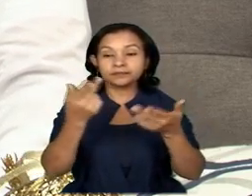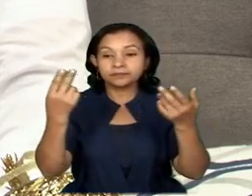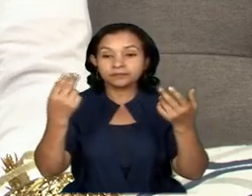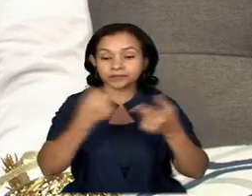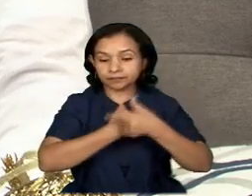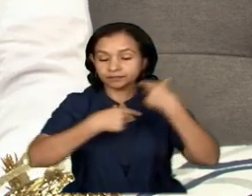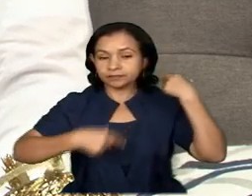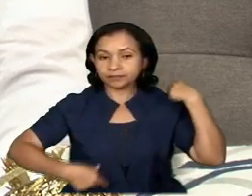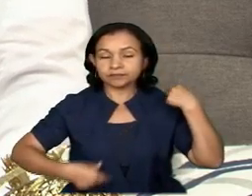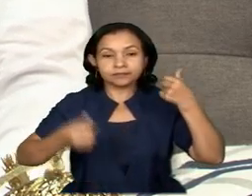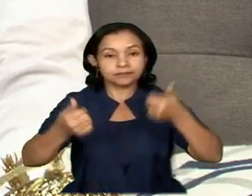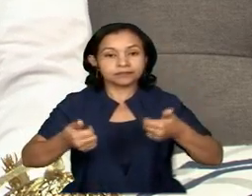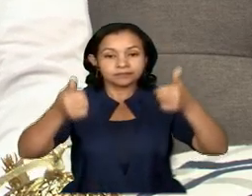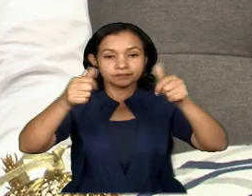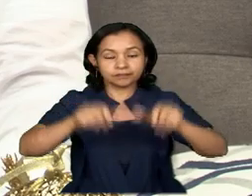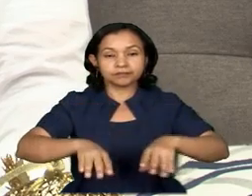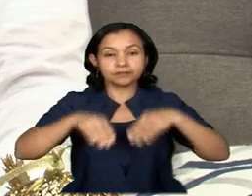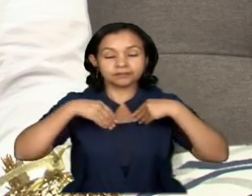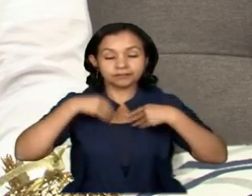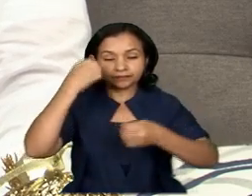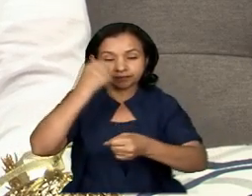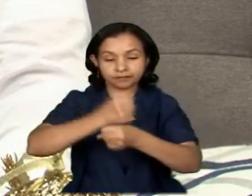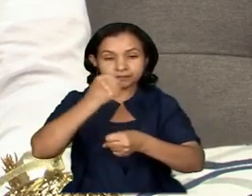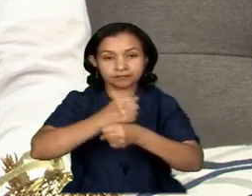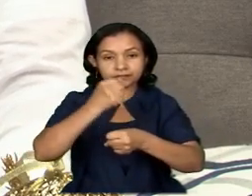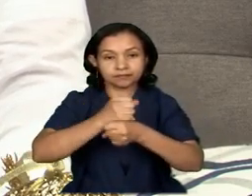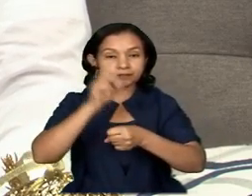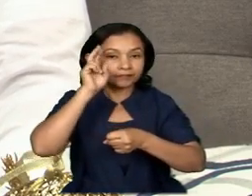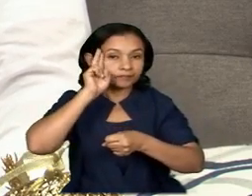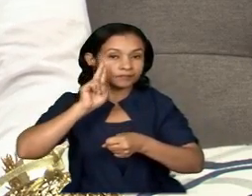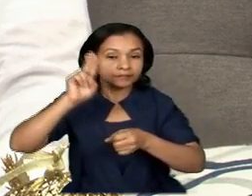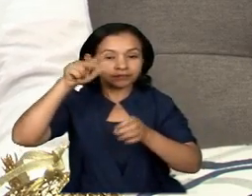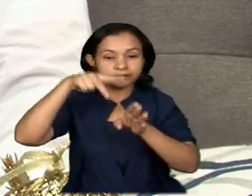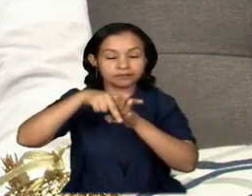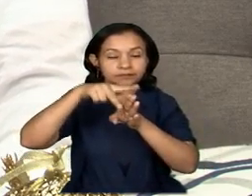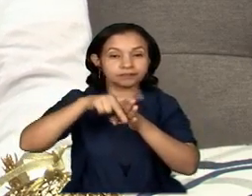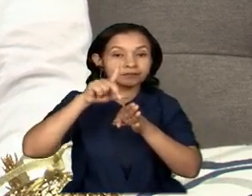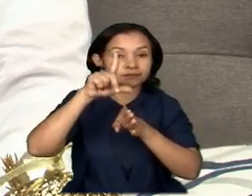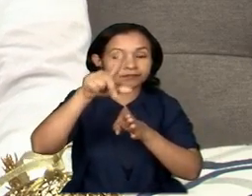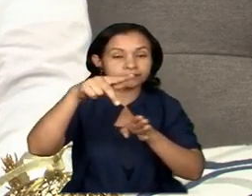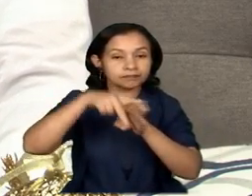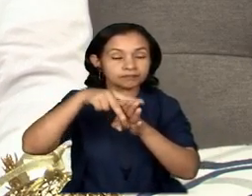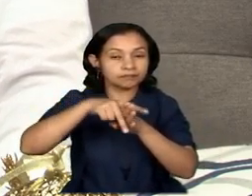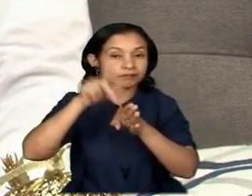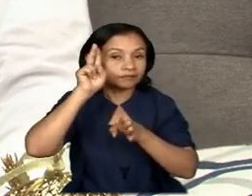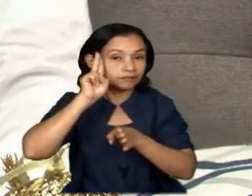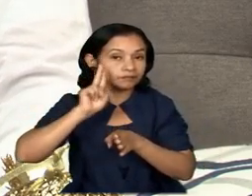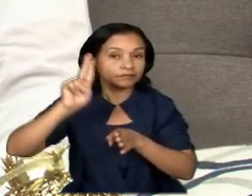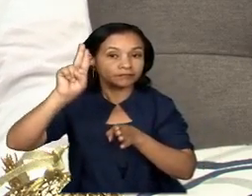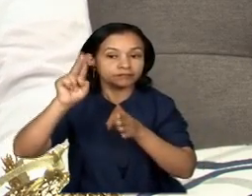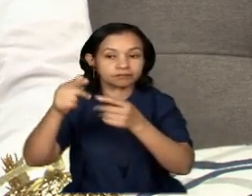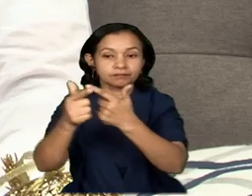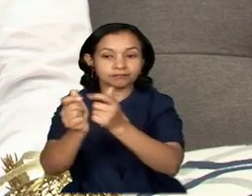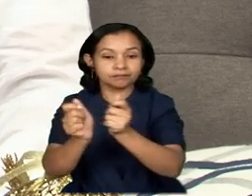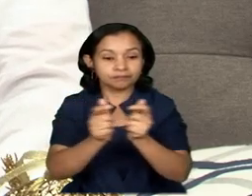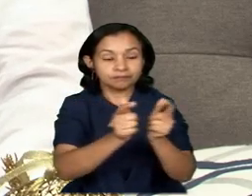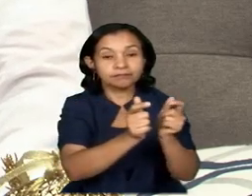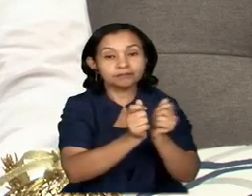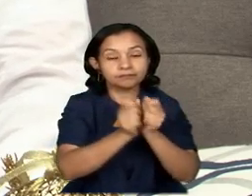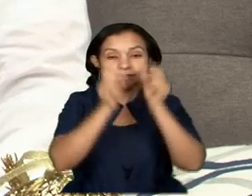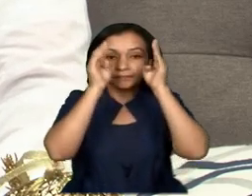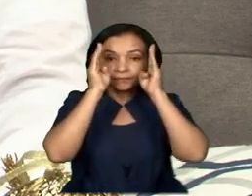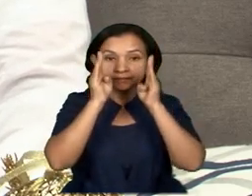República de trabajar en ampliación de la universidad en el campo, que van a ser núcleos educativos para